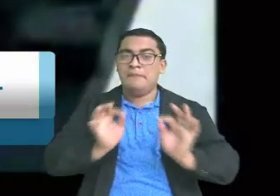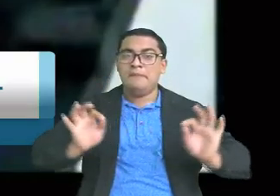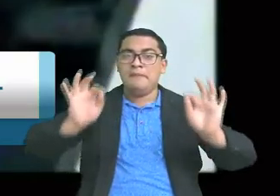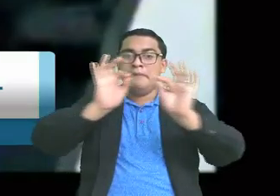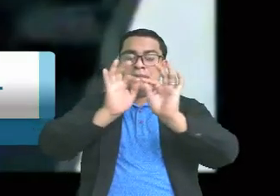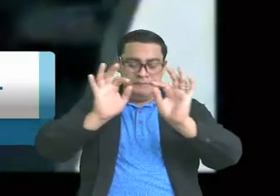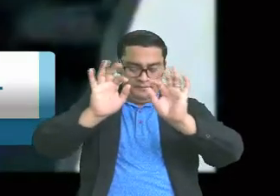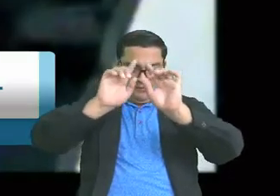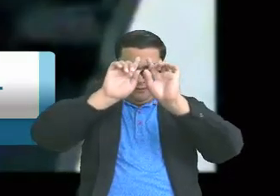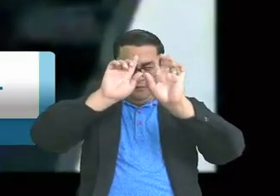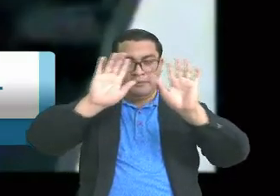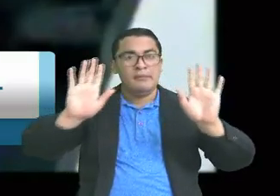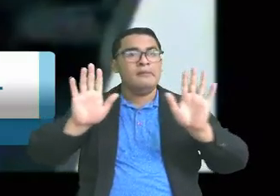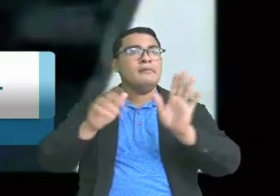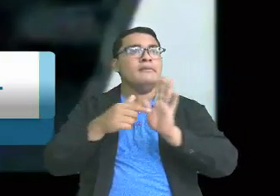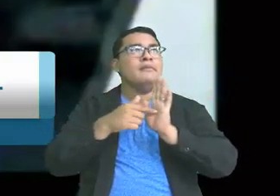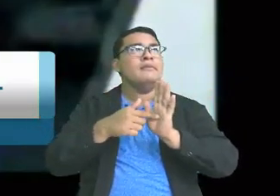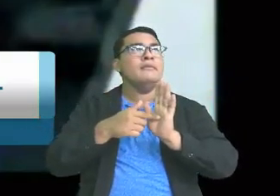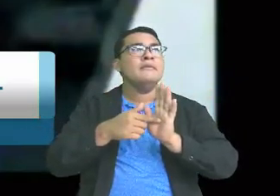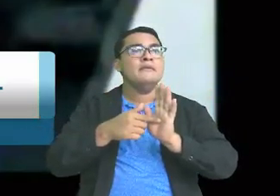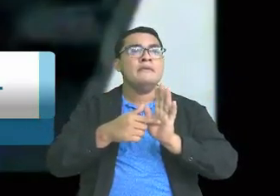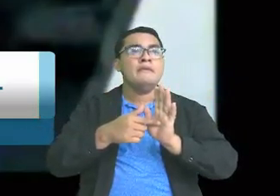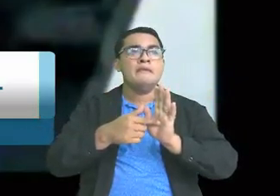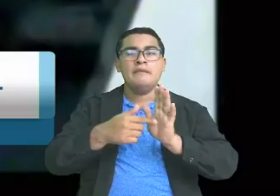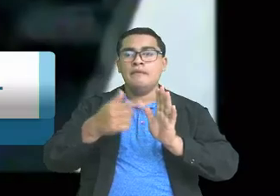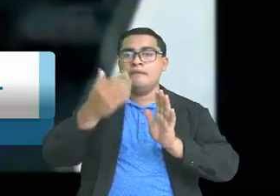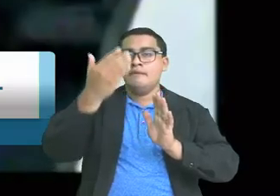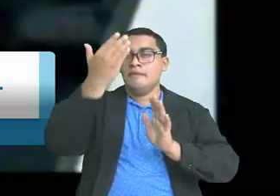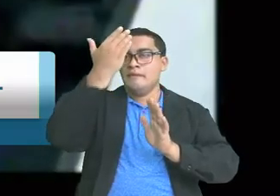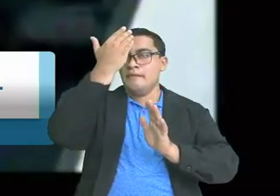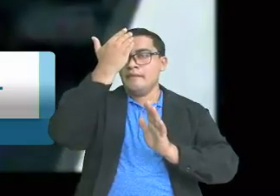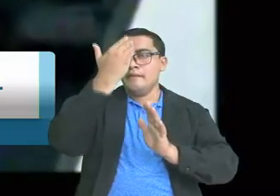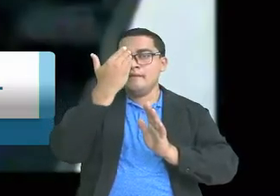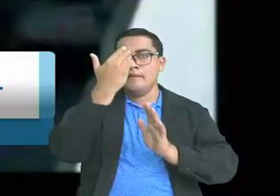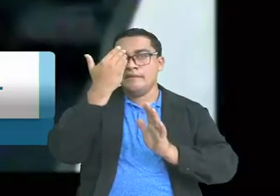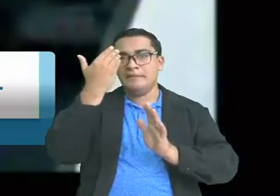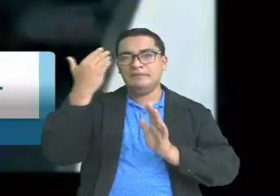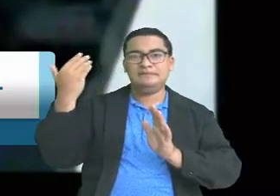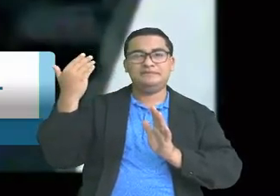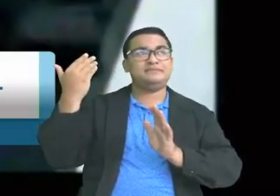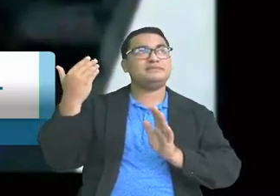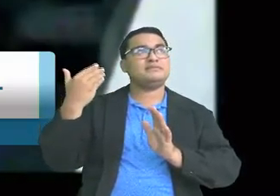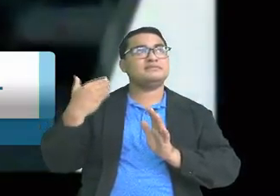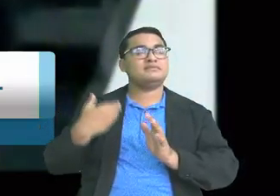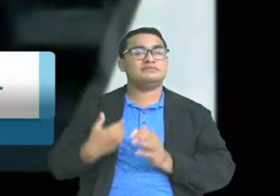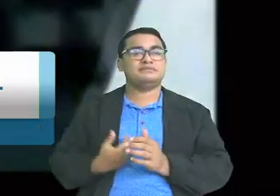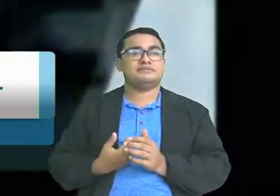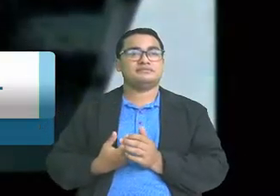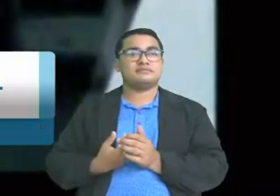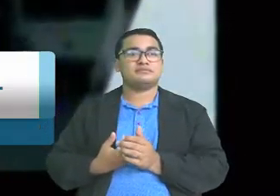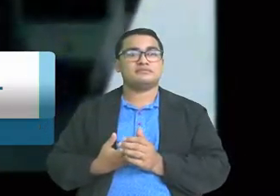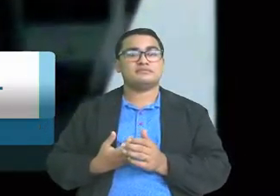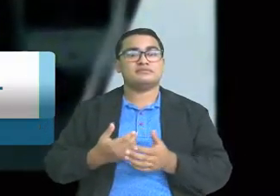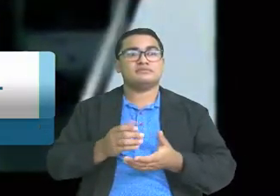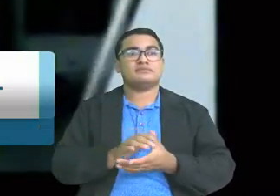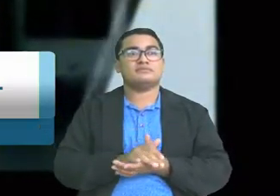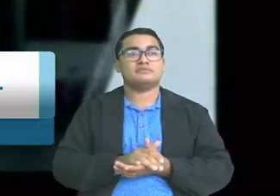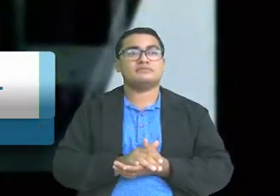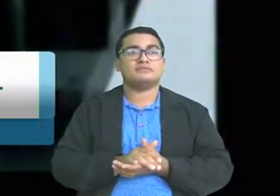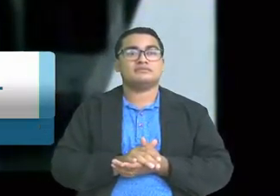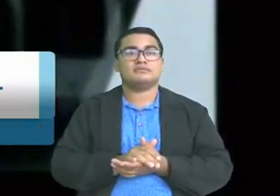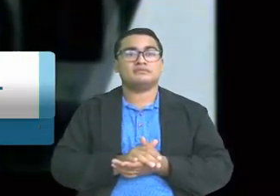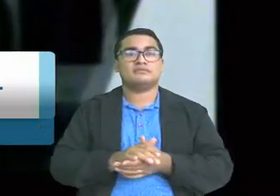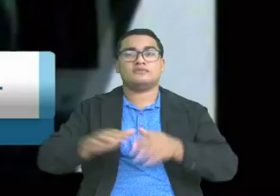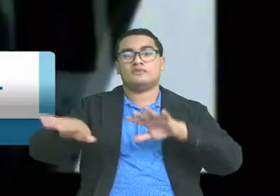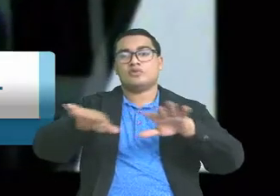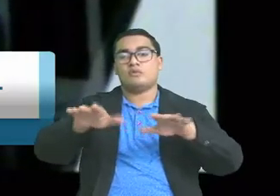tipos de parálisis facial. La parálisis facial periférica. Ahí está donde le decía, mira, exactamente, que se duerme esa parte. Sí, no puede